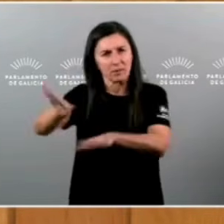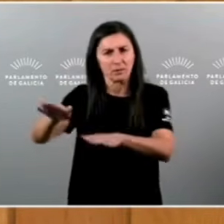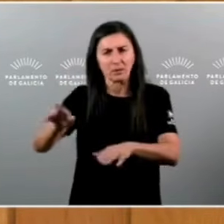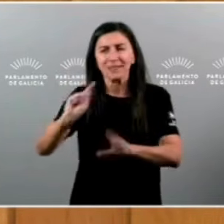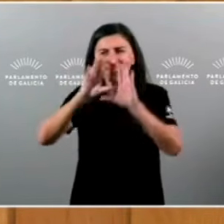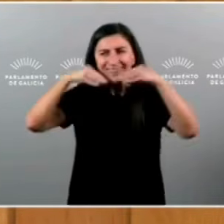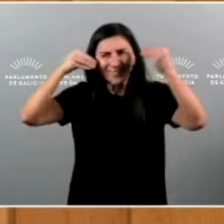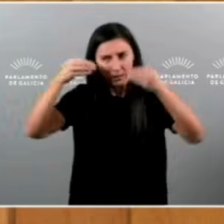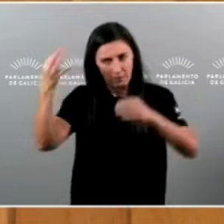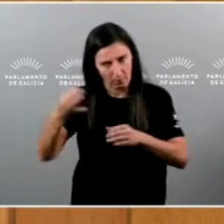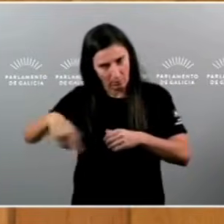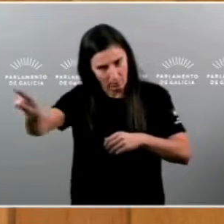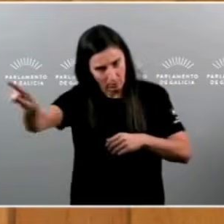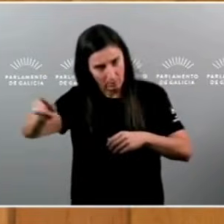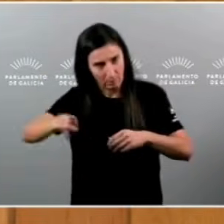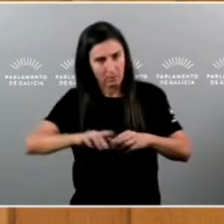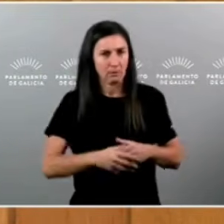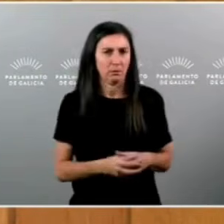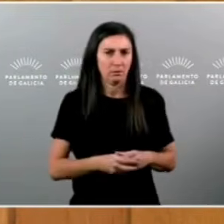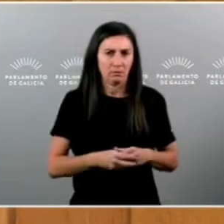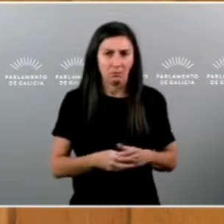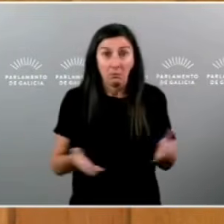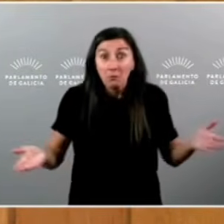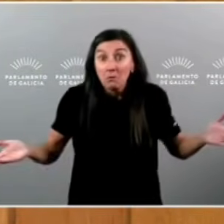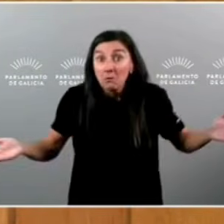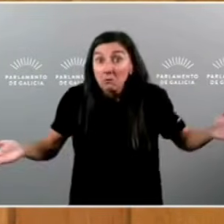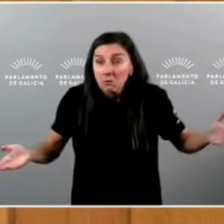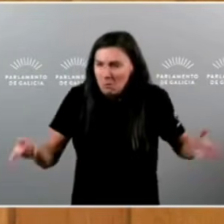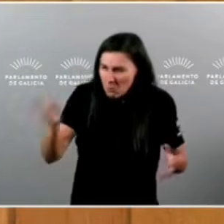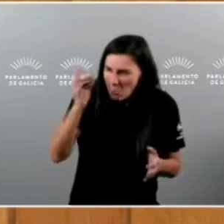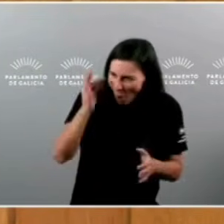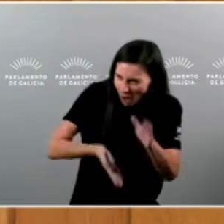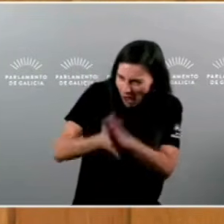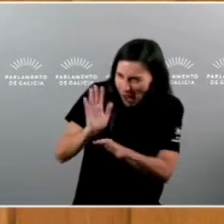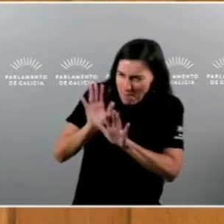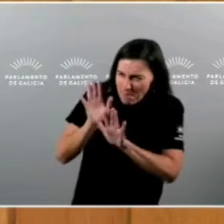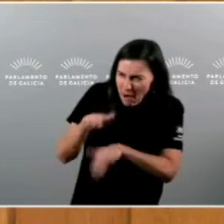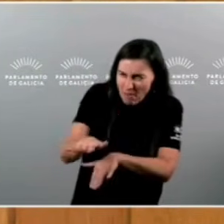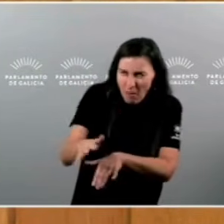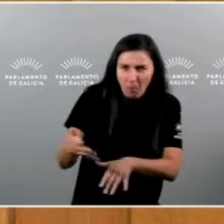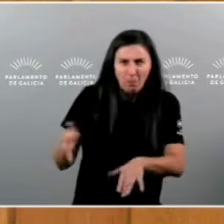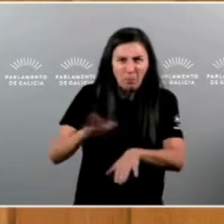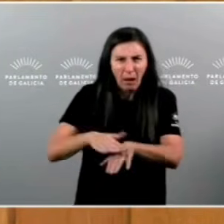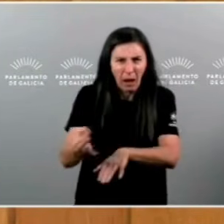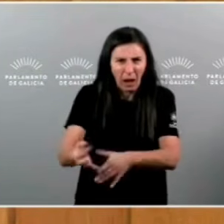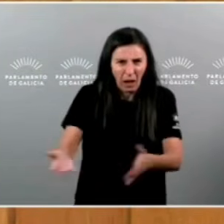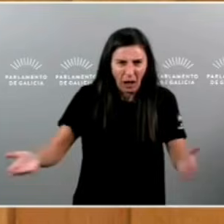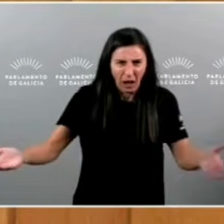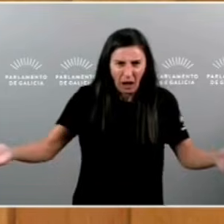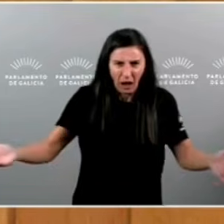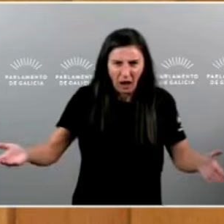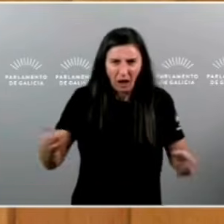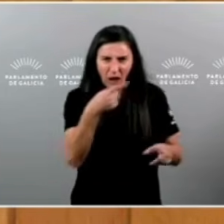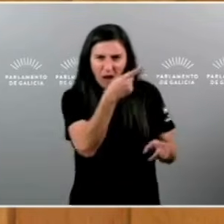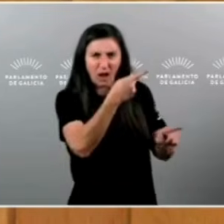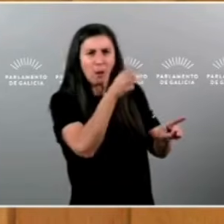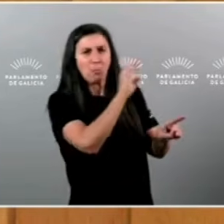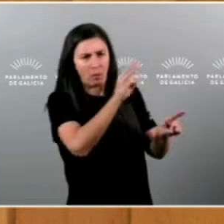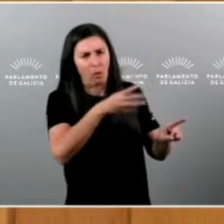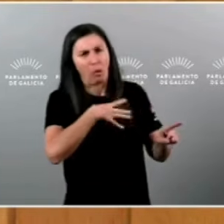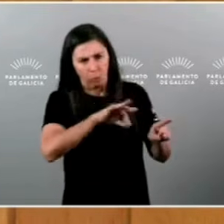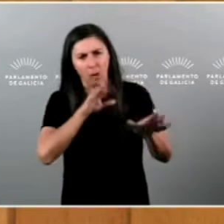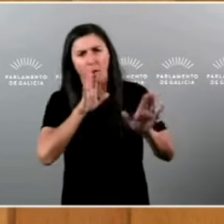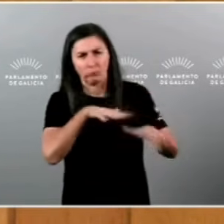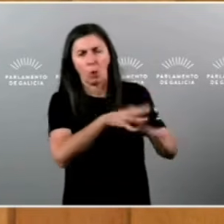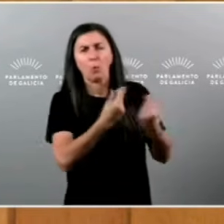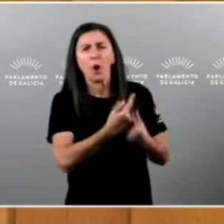amor. Que vas ir, eu que sei, manifestarte, non como o Partido Popular, con buenos españoles, que vas ir manifestarte tú